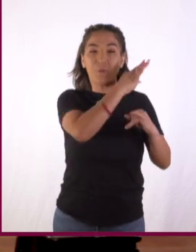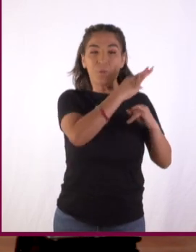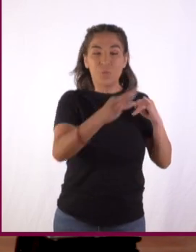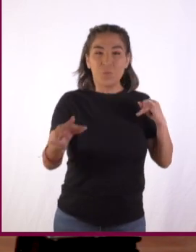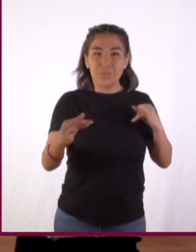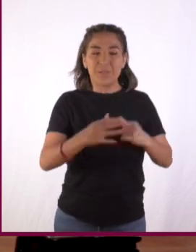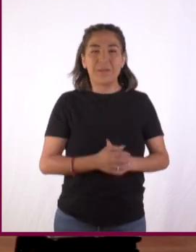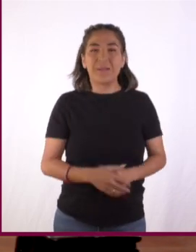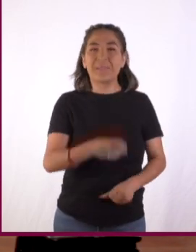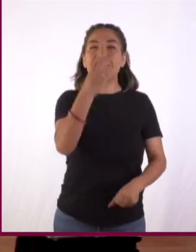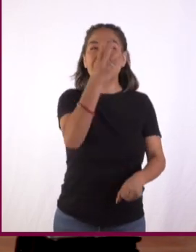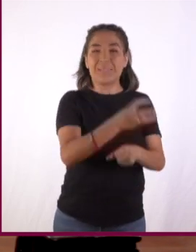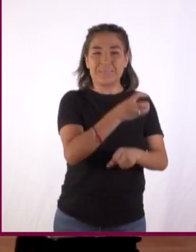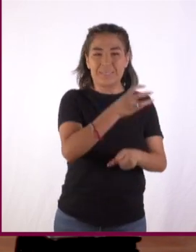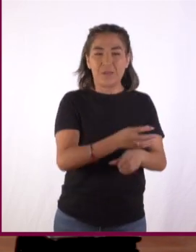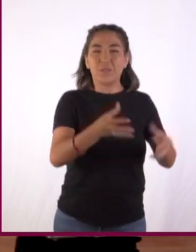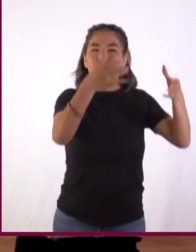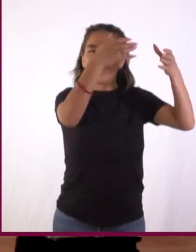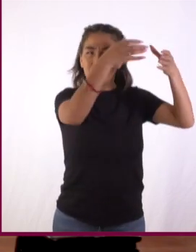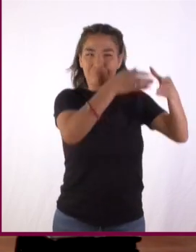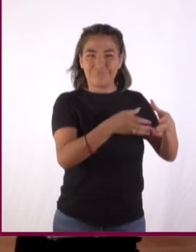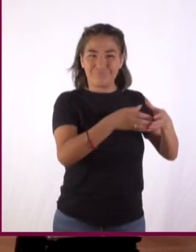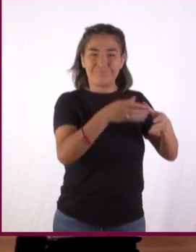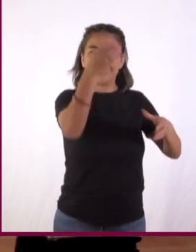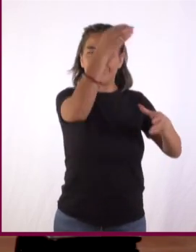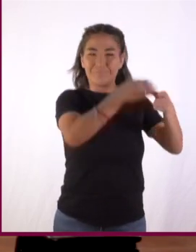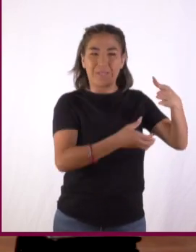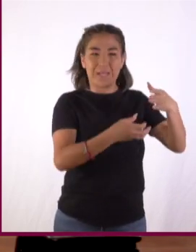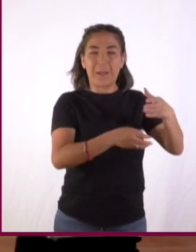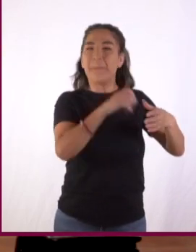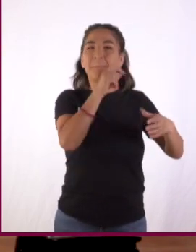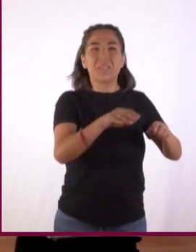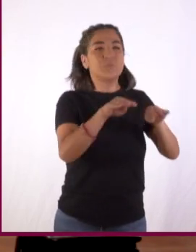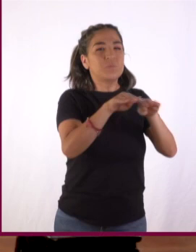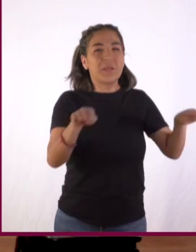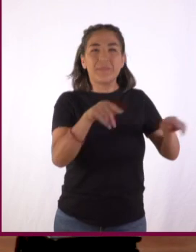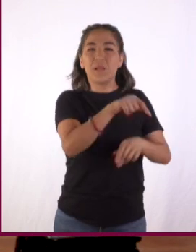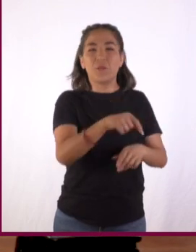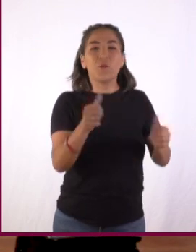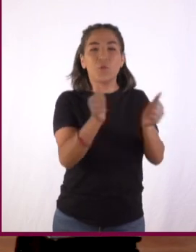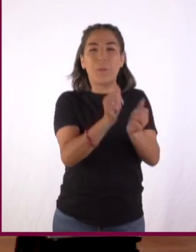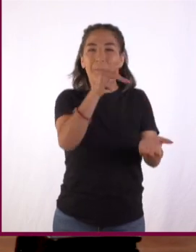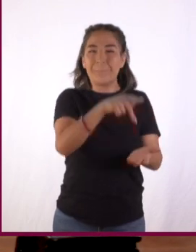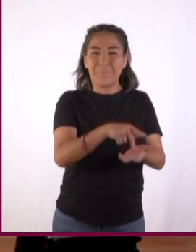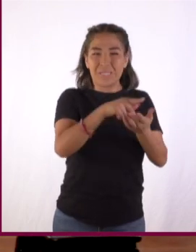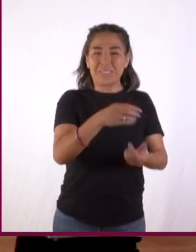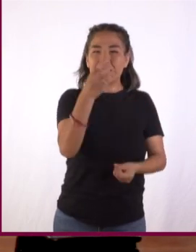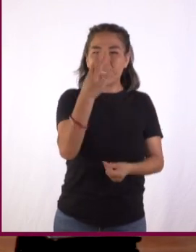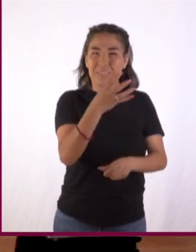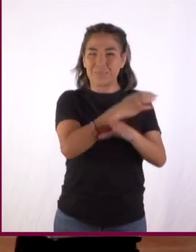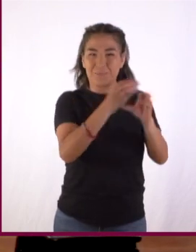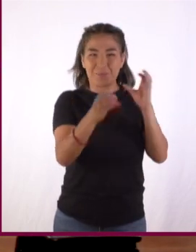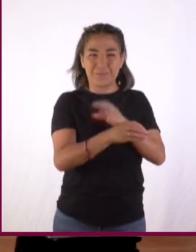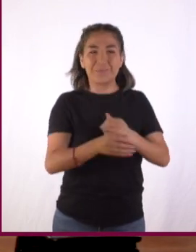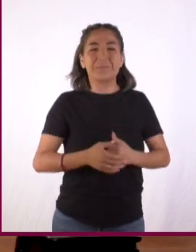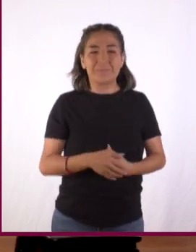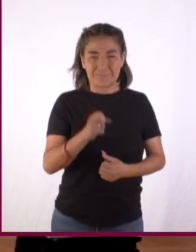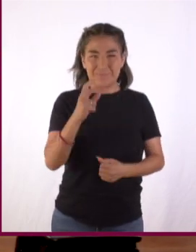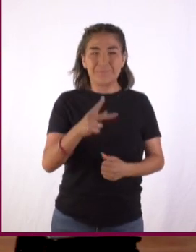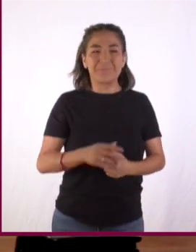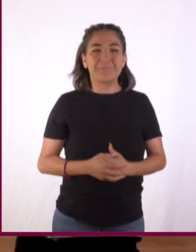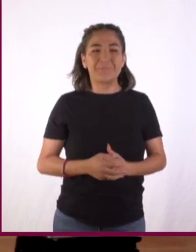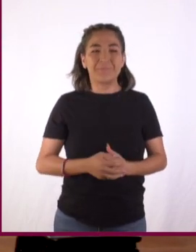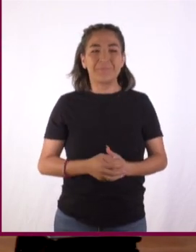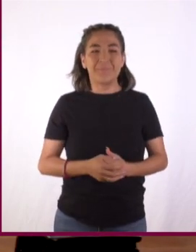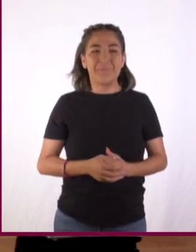Y finalmente vamos a poner nuestro tercer objeto. También captando el lugar al que llega la cubeta con el peso de los 3 objetos.